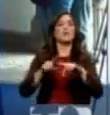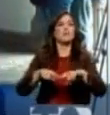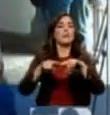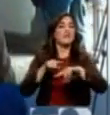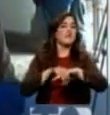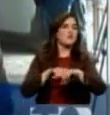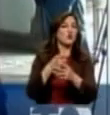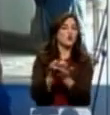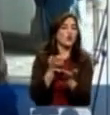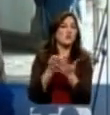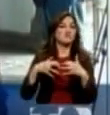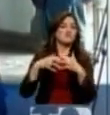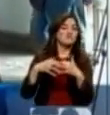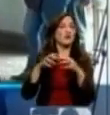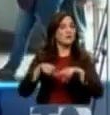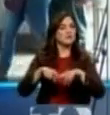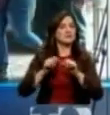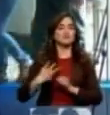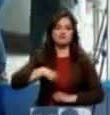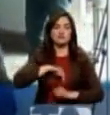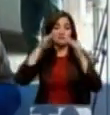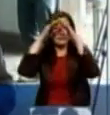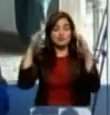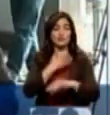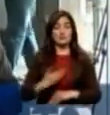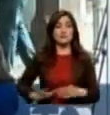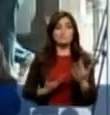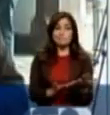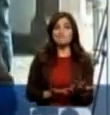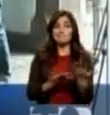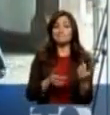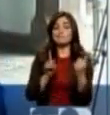Nosotros seguiremos aquí en el Palacio de Carondelet en espera de las resoluciones de